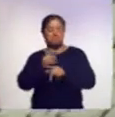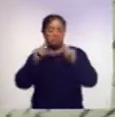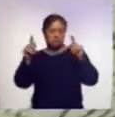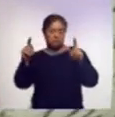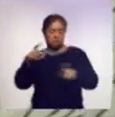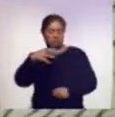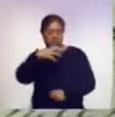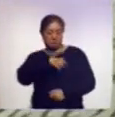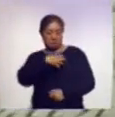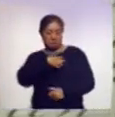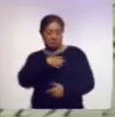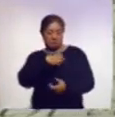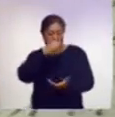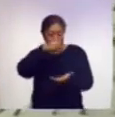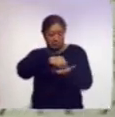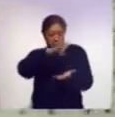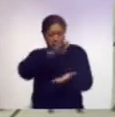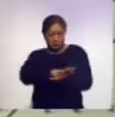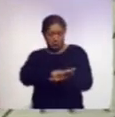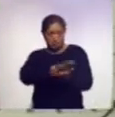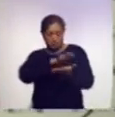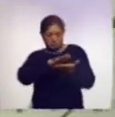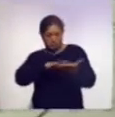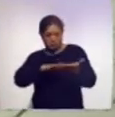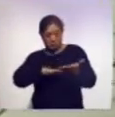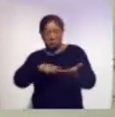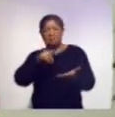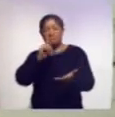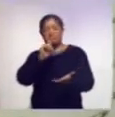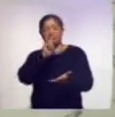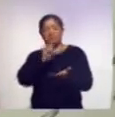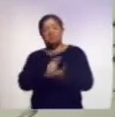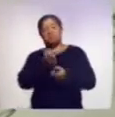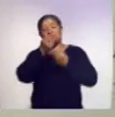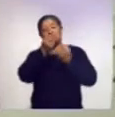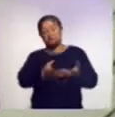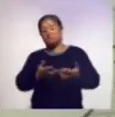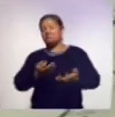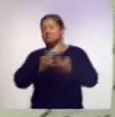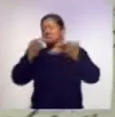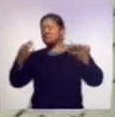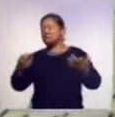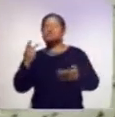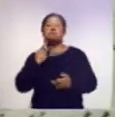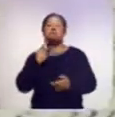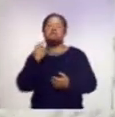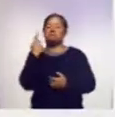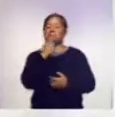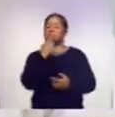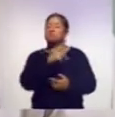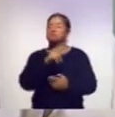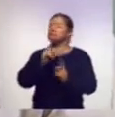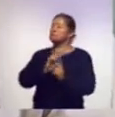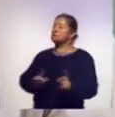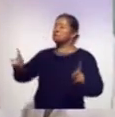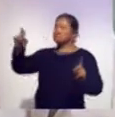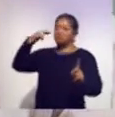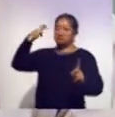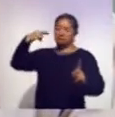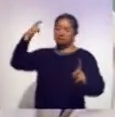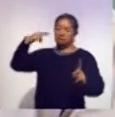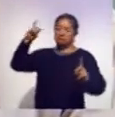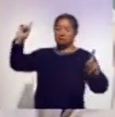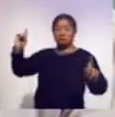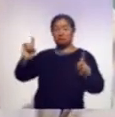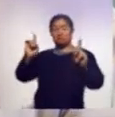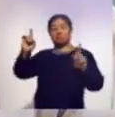dieron a Tlaxcala identidad, legitimidad política y territorial ante las autoridades virreinales. Tiene todos